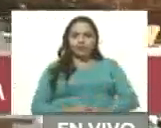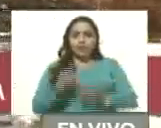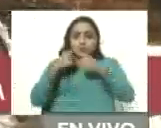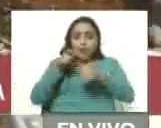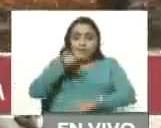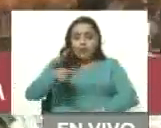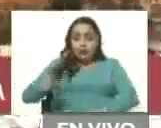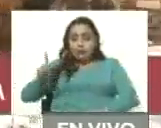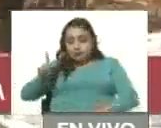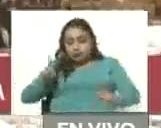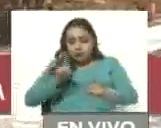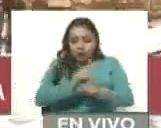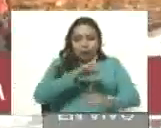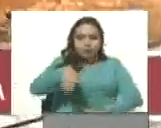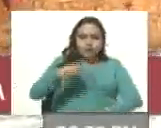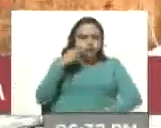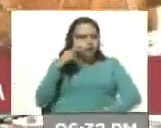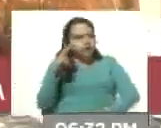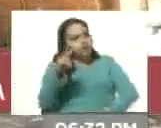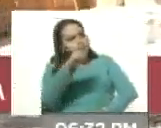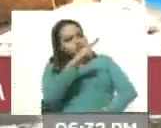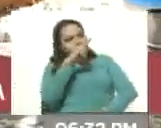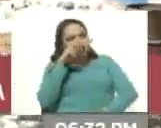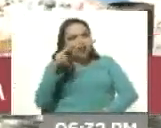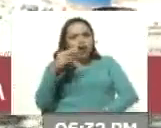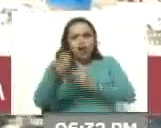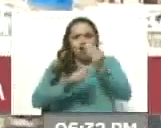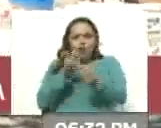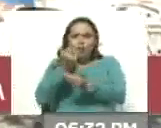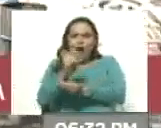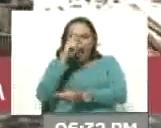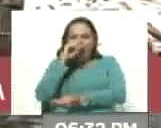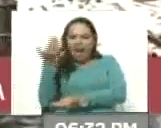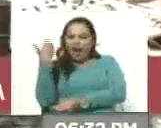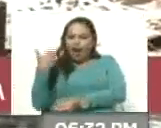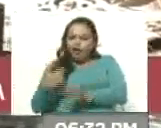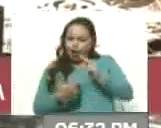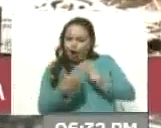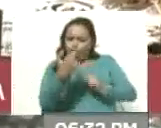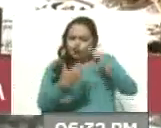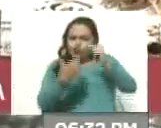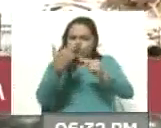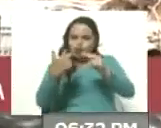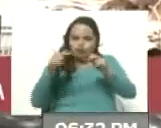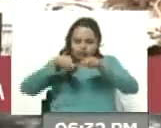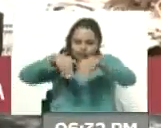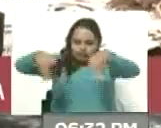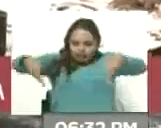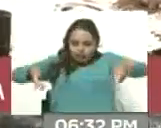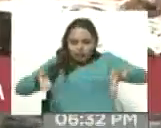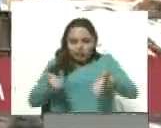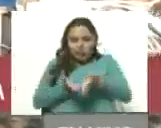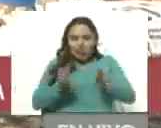venga para acá va a lograr apreciar los píxeles conservo de la época que es el perímetro de la casa